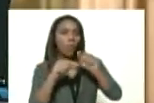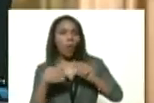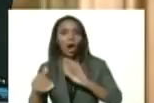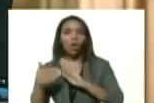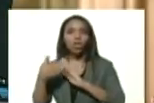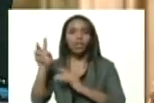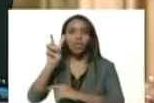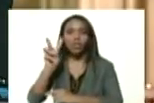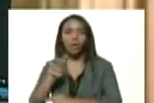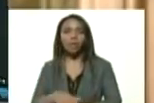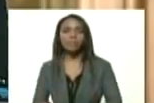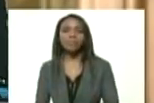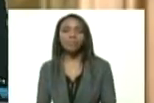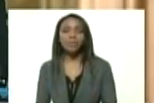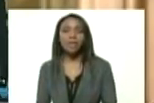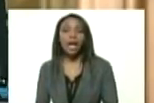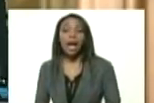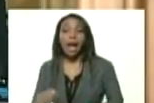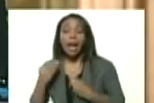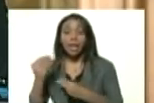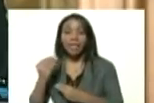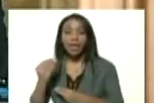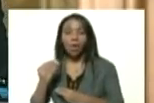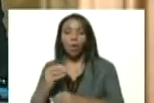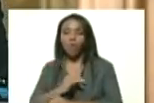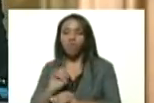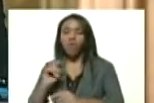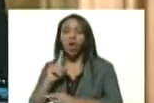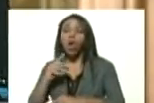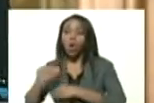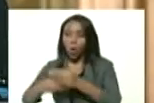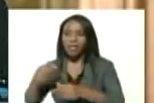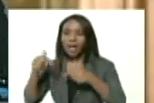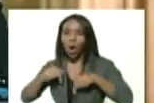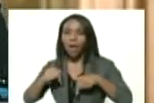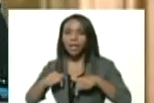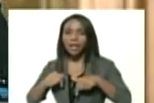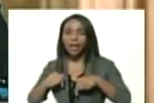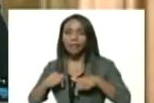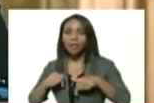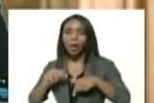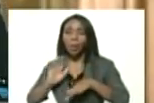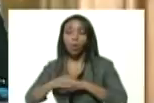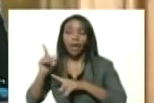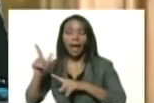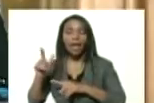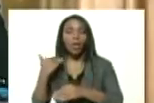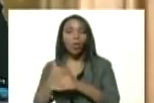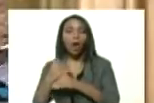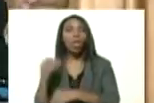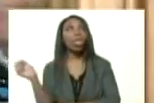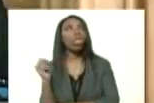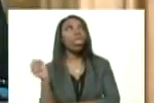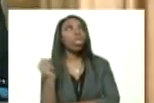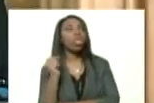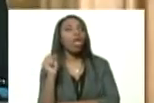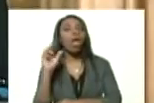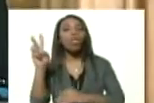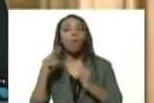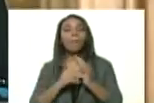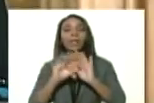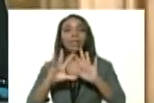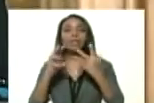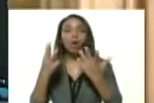venezuela le dieron un ultimátum o lo haces ahora porque se estaba haciendo el loco pasó el 2018 no lo